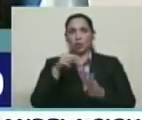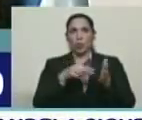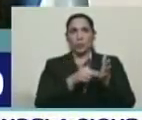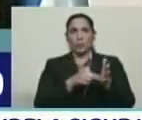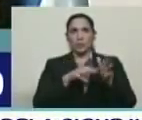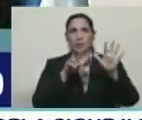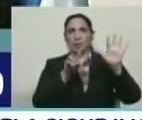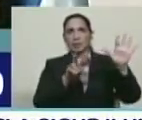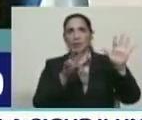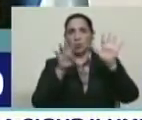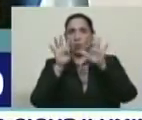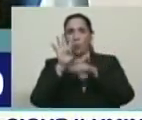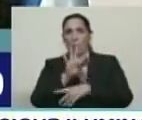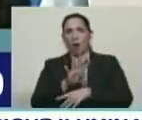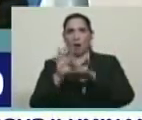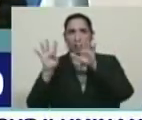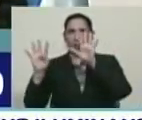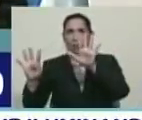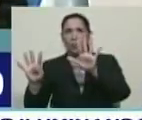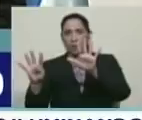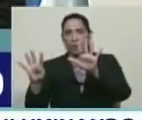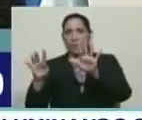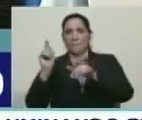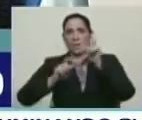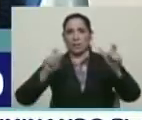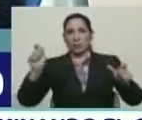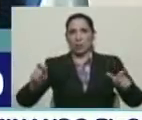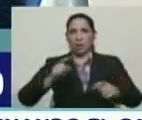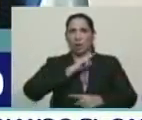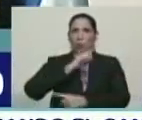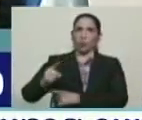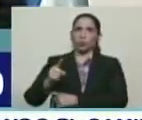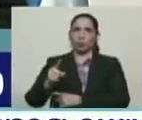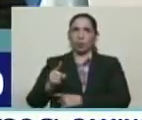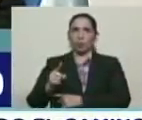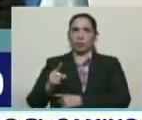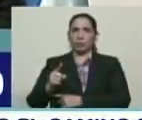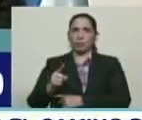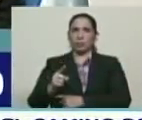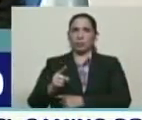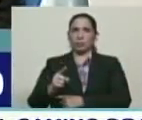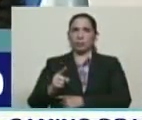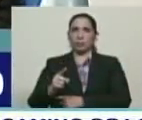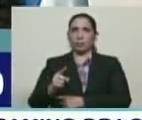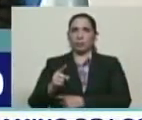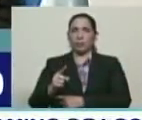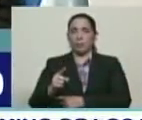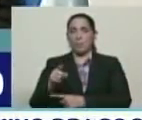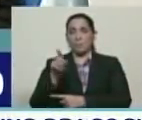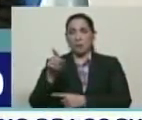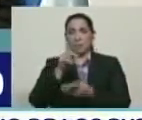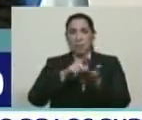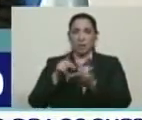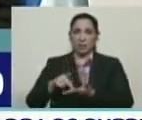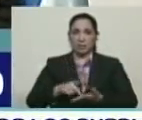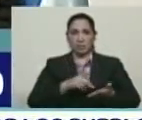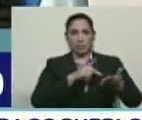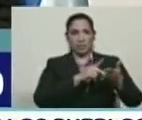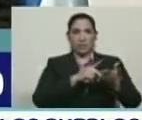2.749 personas acusadas por ser partícipes de los delitos de extorsión y